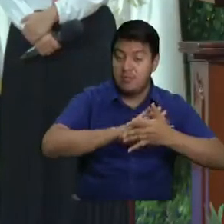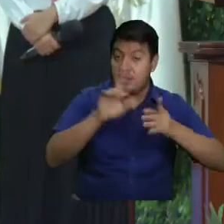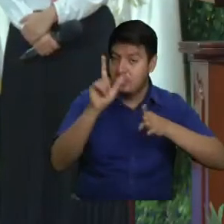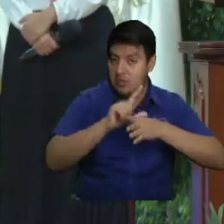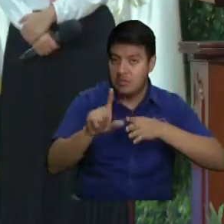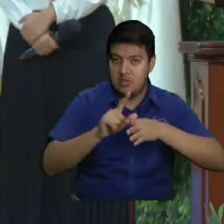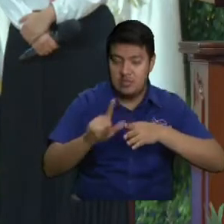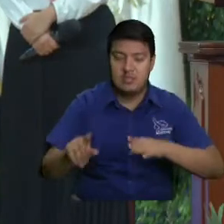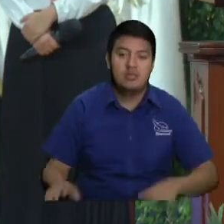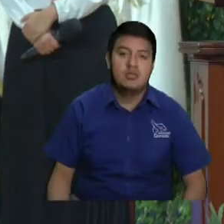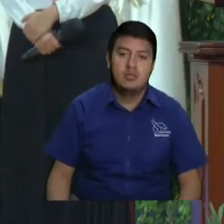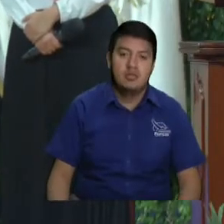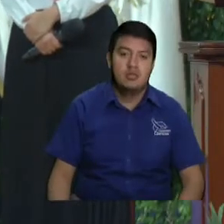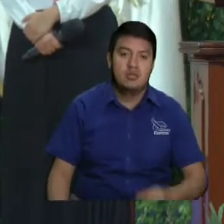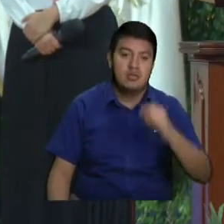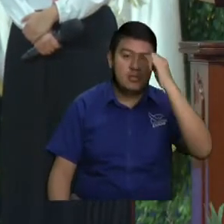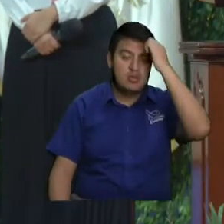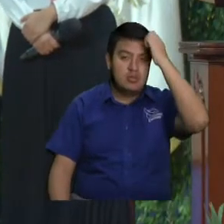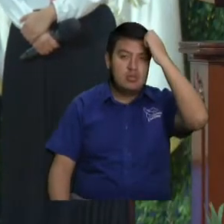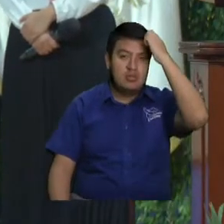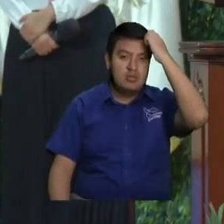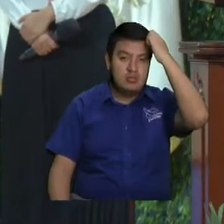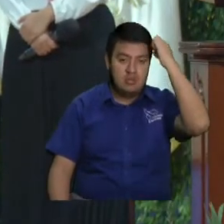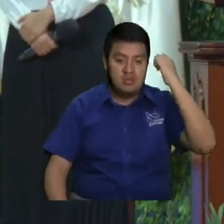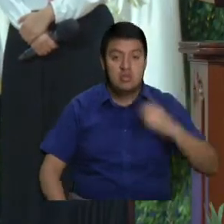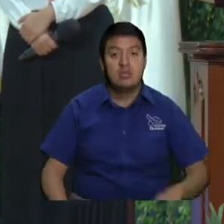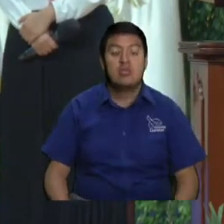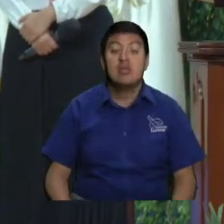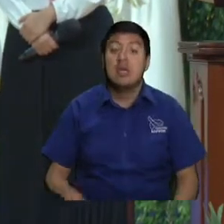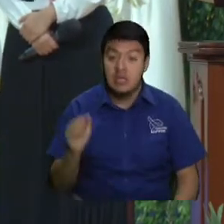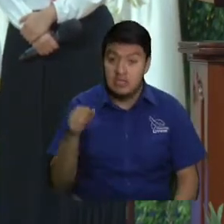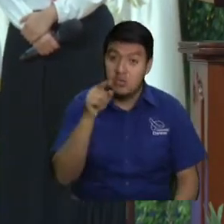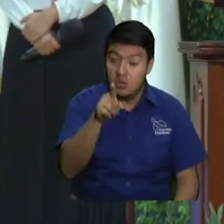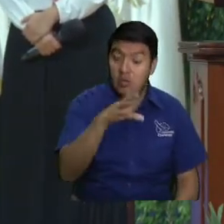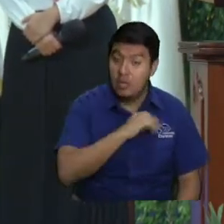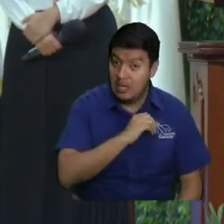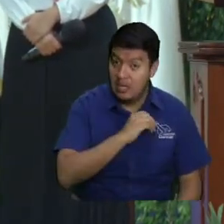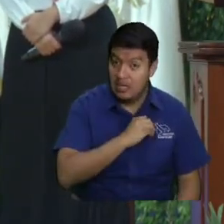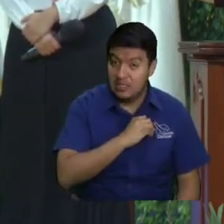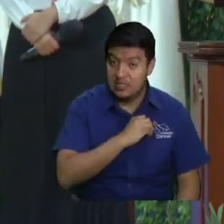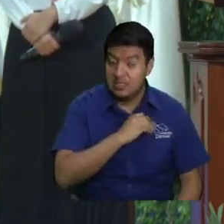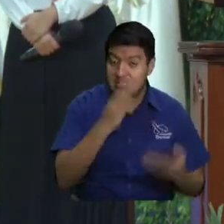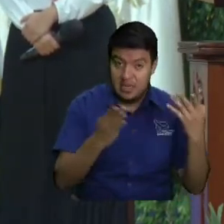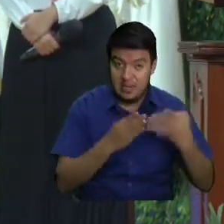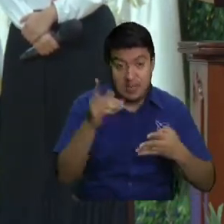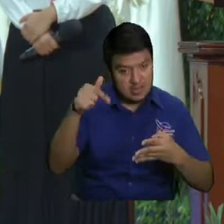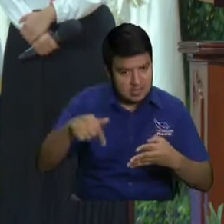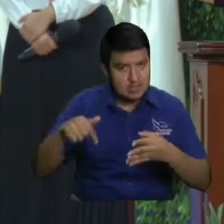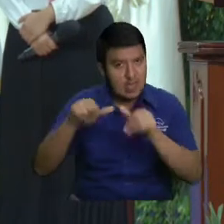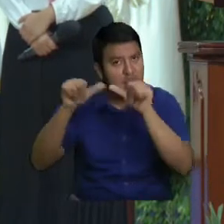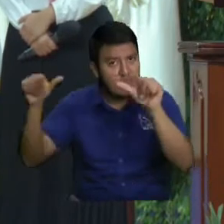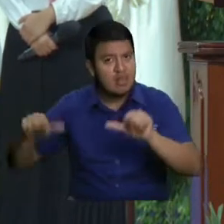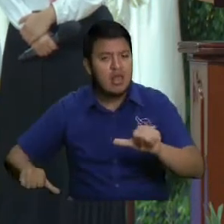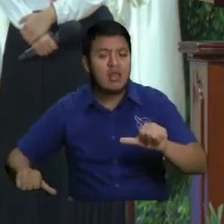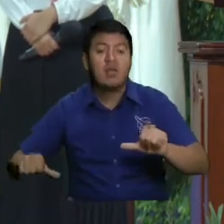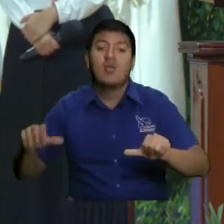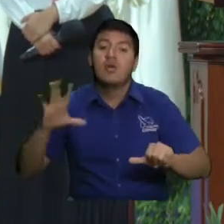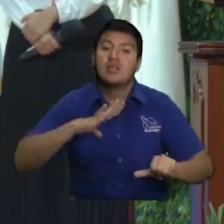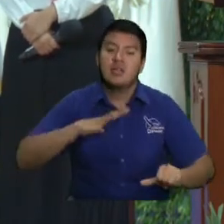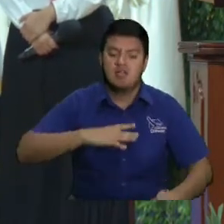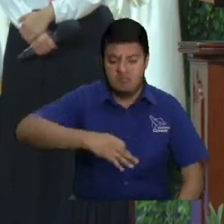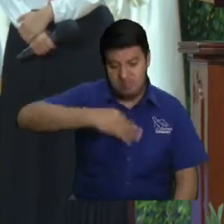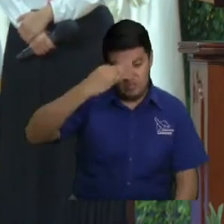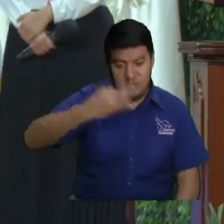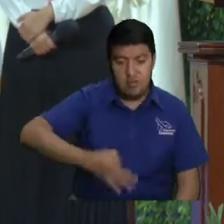hermano. Si usted quiere servir en el púlpito predicando la palabra, lo que tiene que hacer es estar seguro